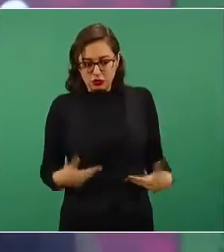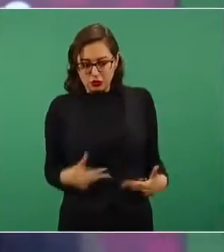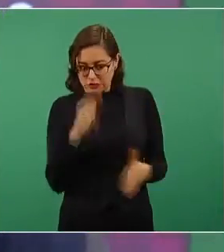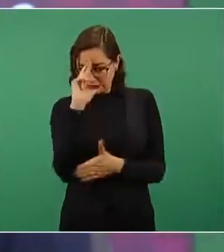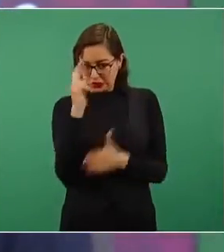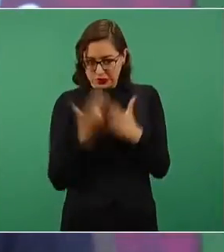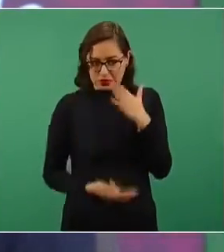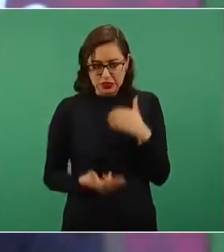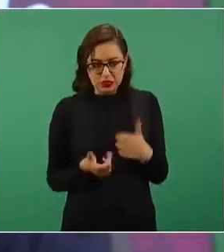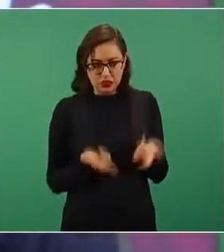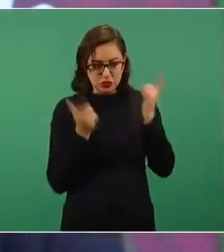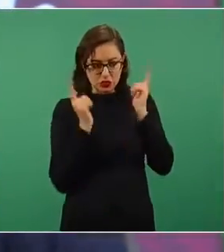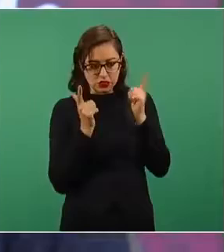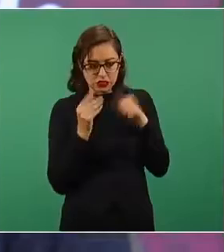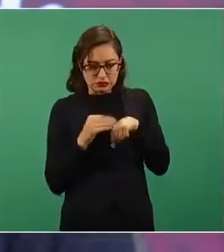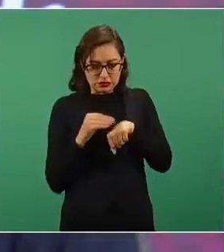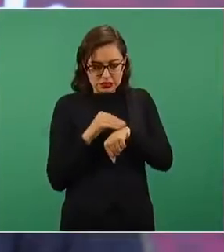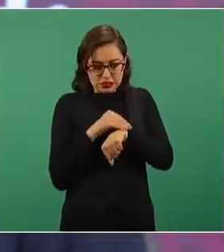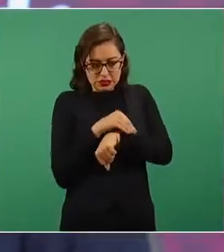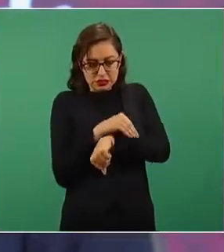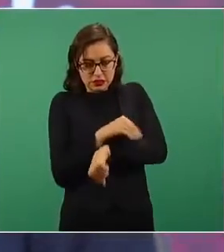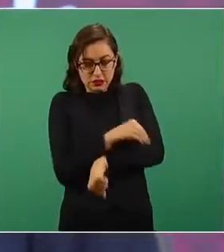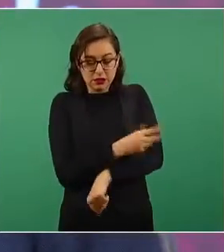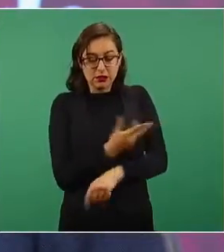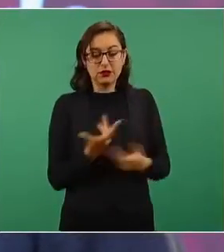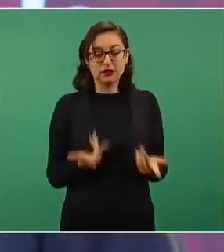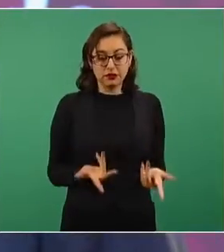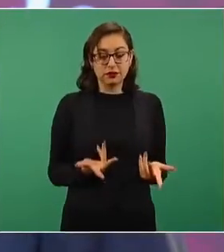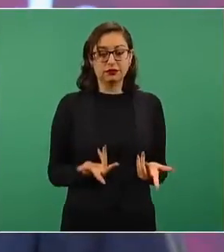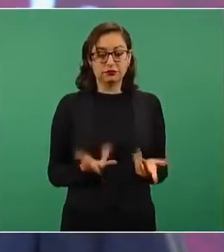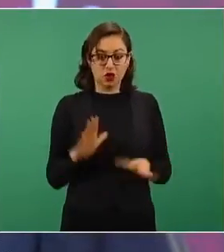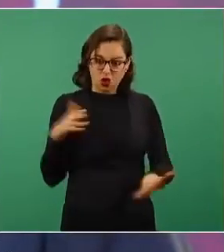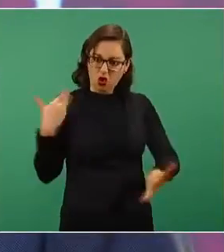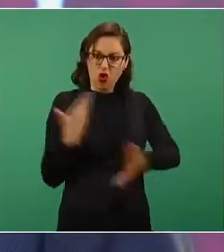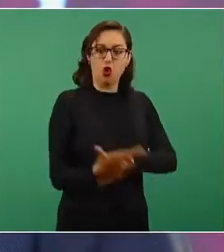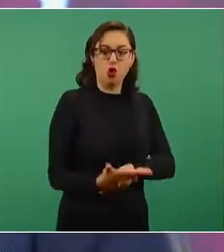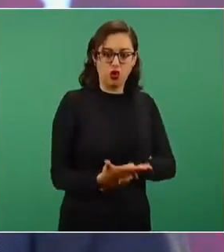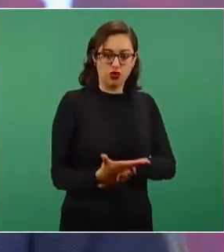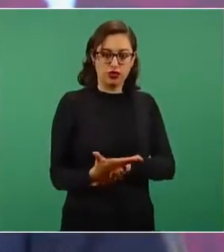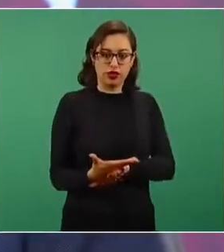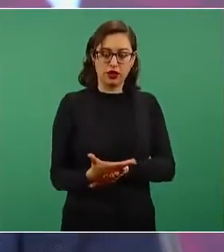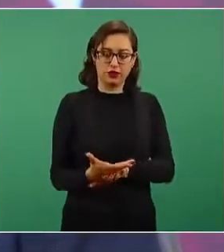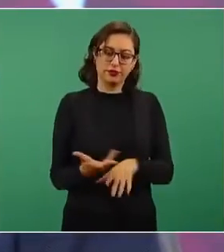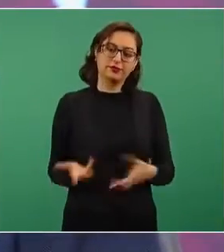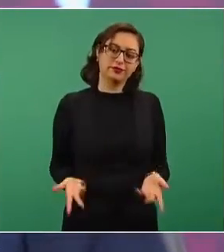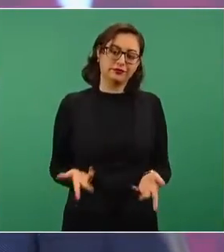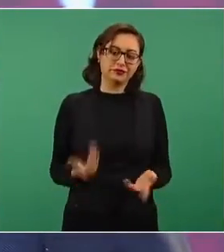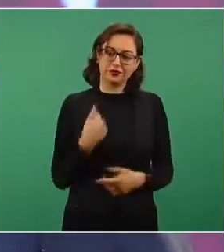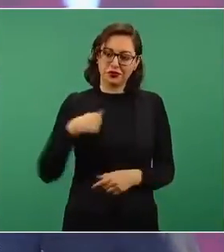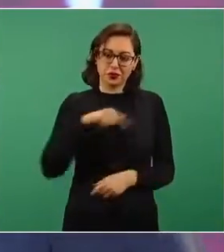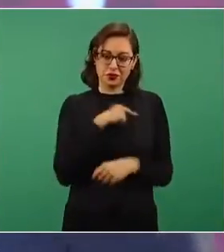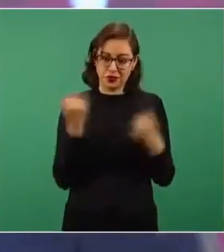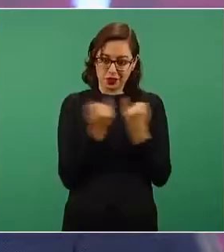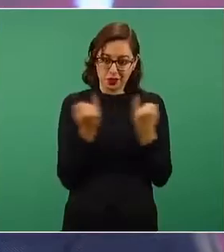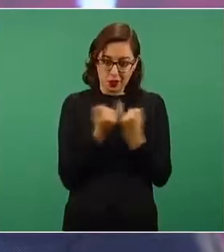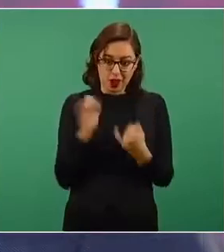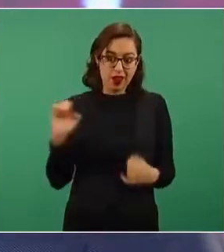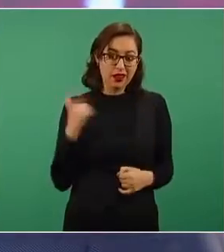pretextos o excusas para señalar de que somos iguales, y